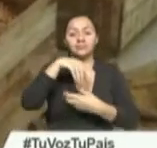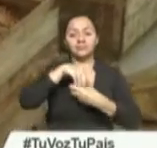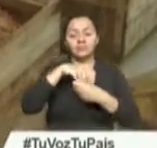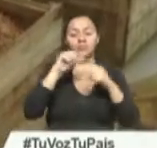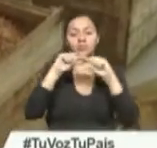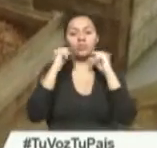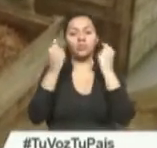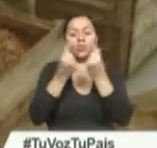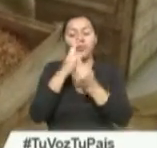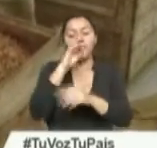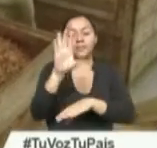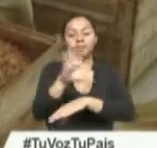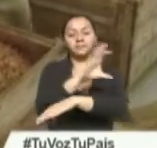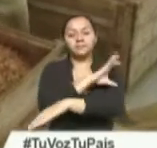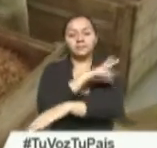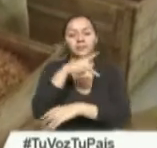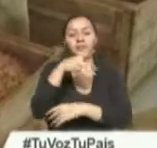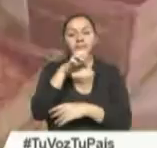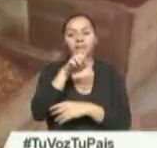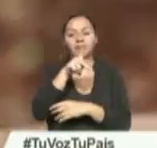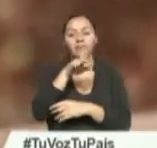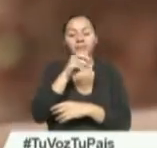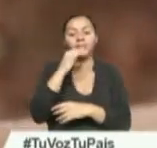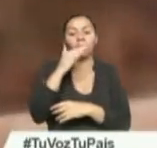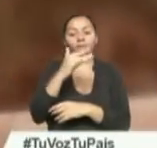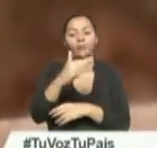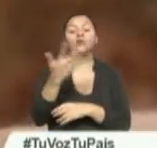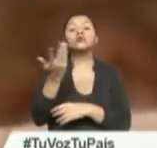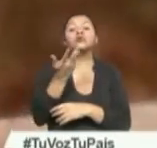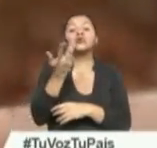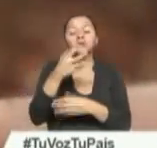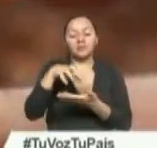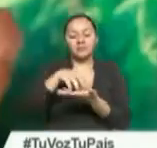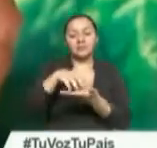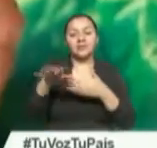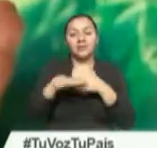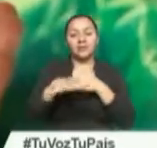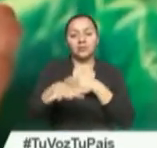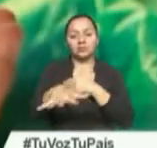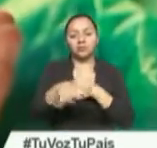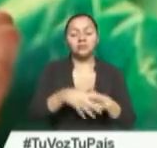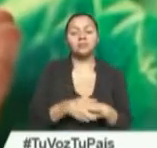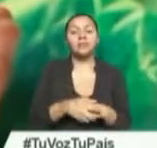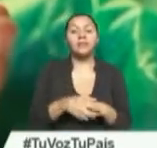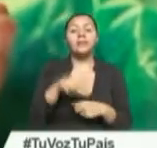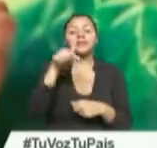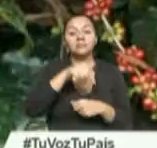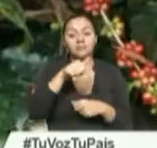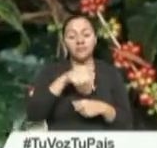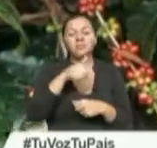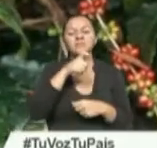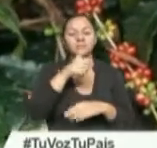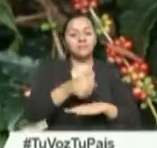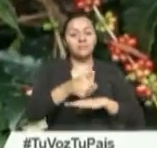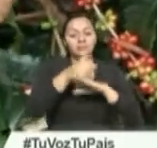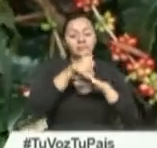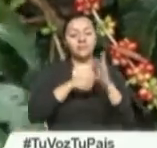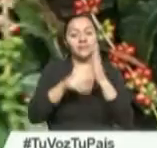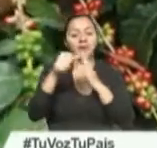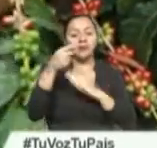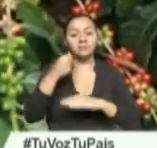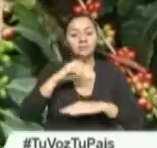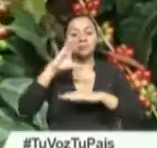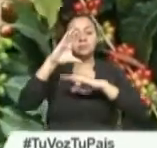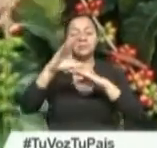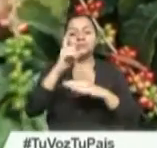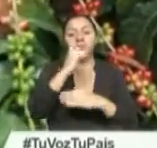Organizaciones Campesinas La Pepa de Oro, ubicada en la provincia de Los Ríos. La cartera de Estado informó que la inversión realizada